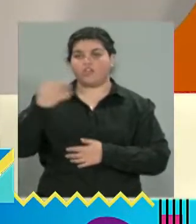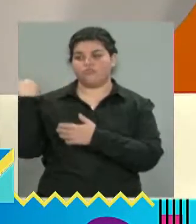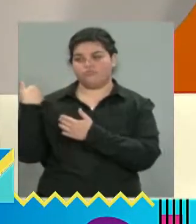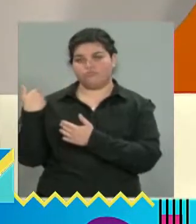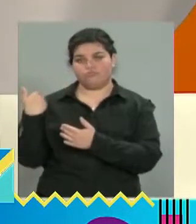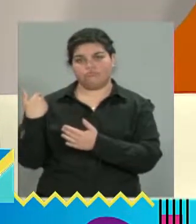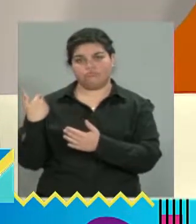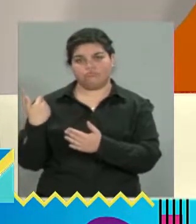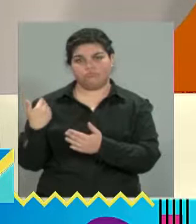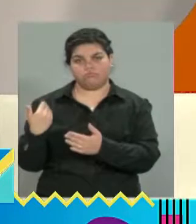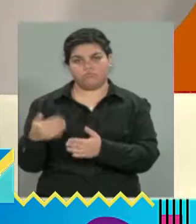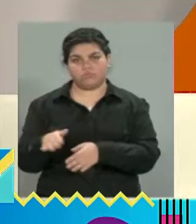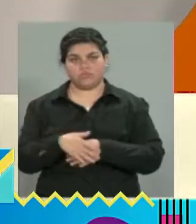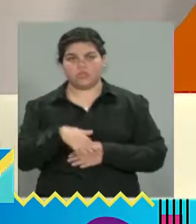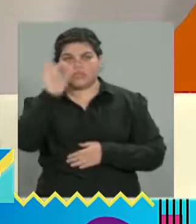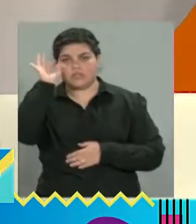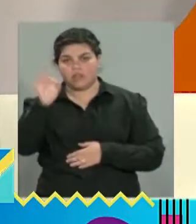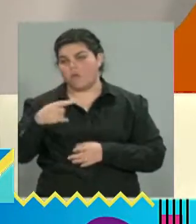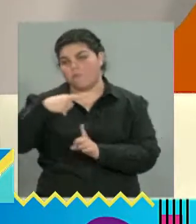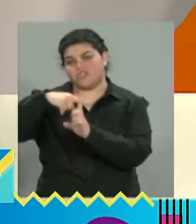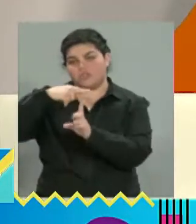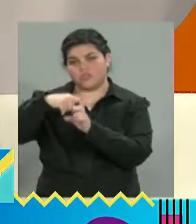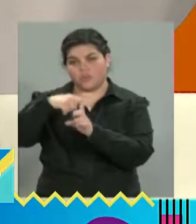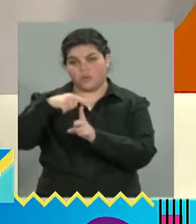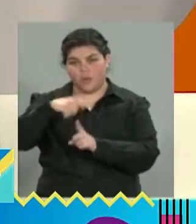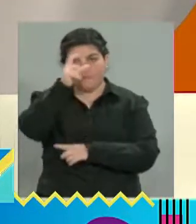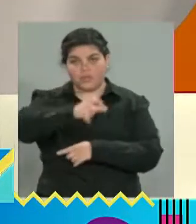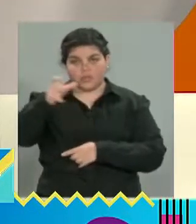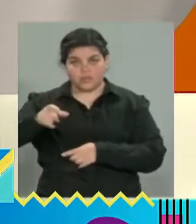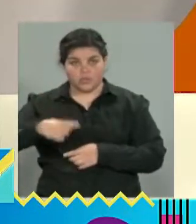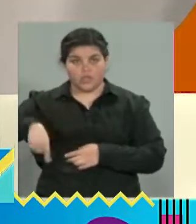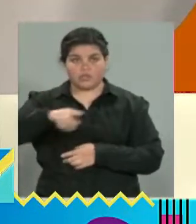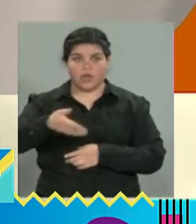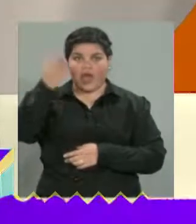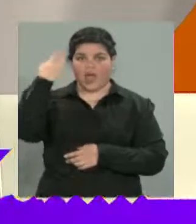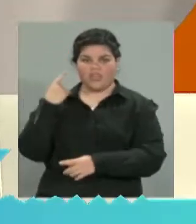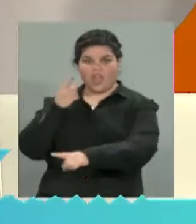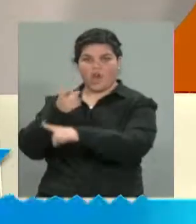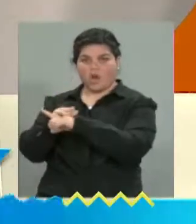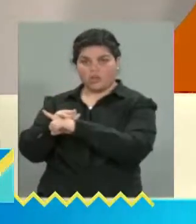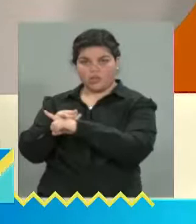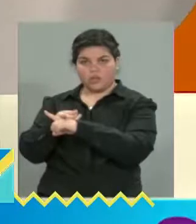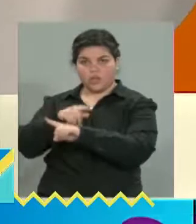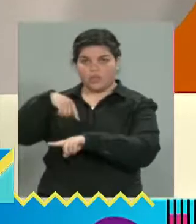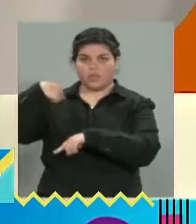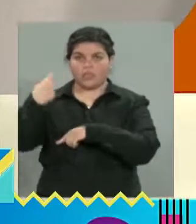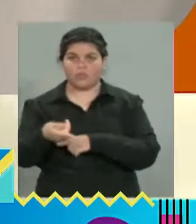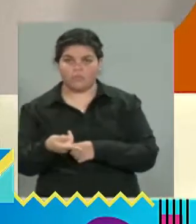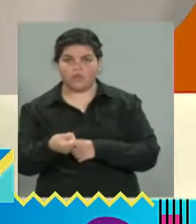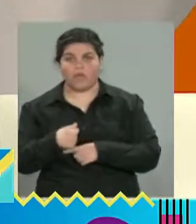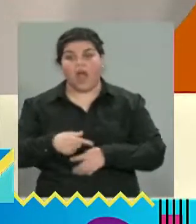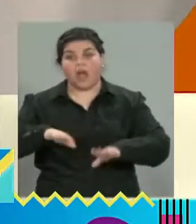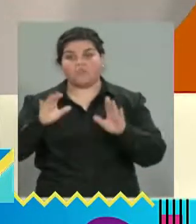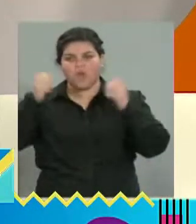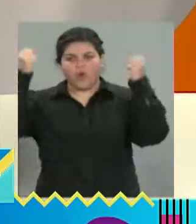pasado, lo podemos ver también como un dato positivo, muchos de esos legisladores también que en su momento votaron en contra fueron diciendo que tal vez esa postura